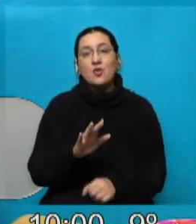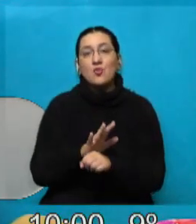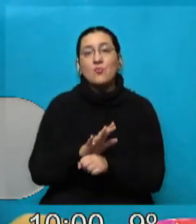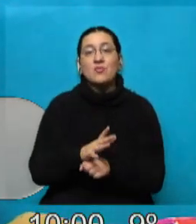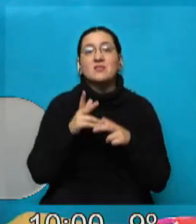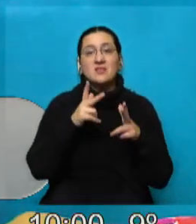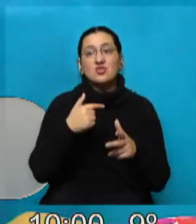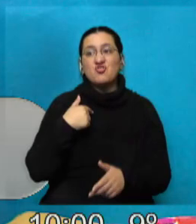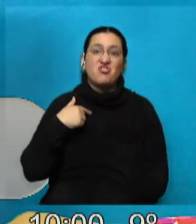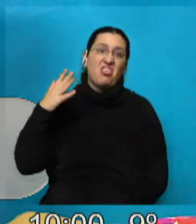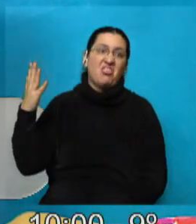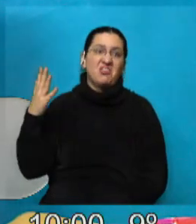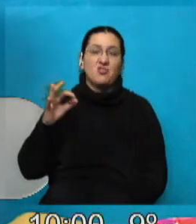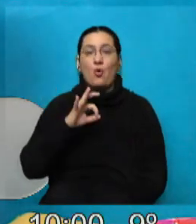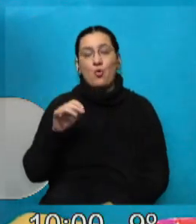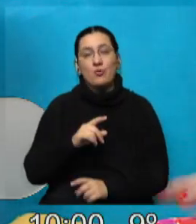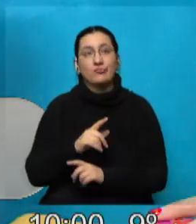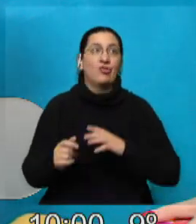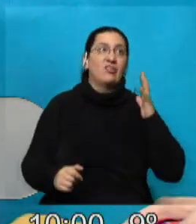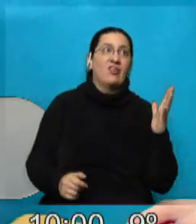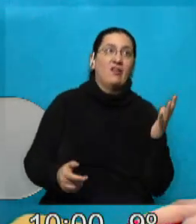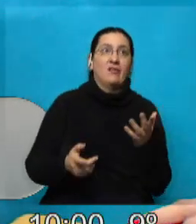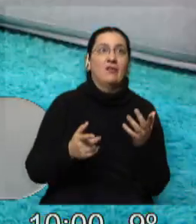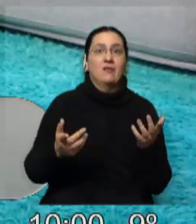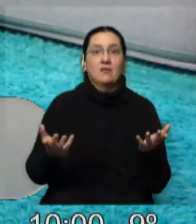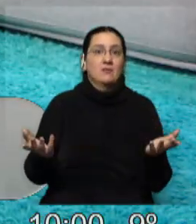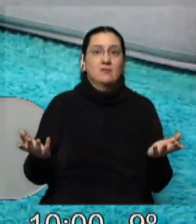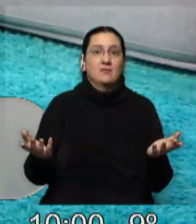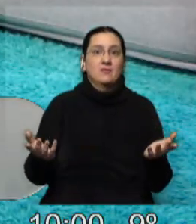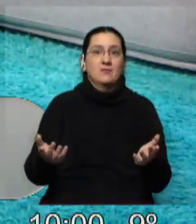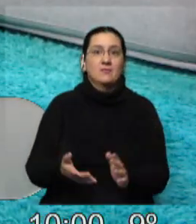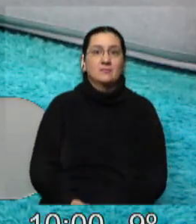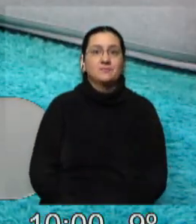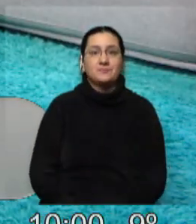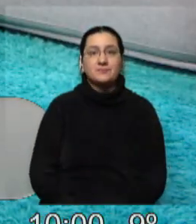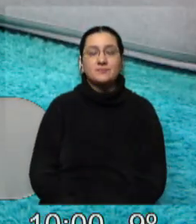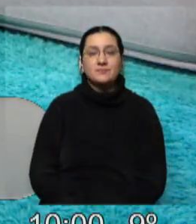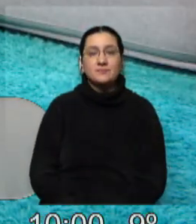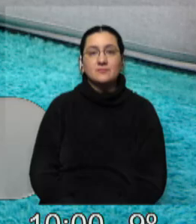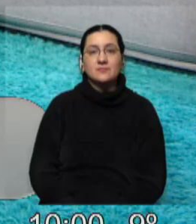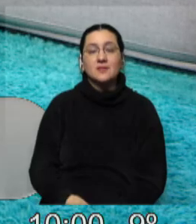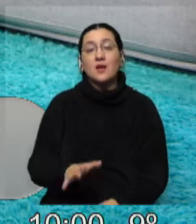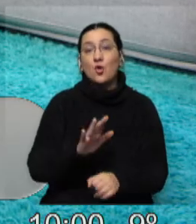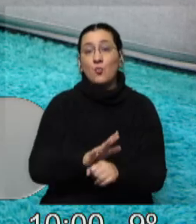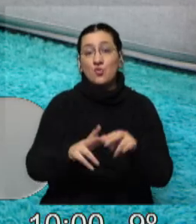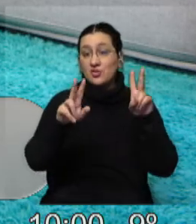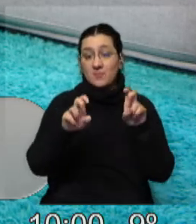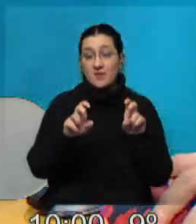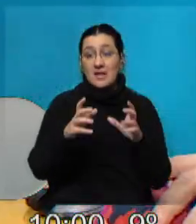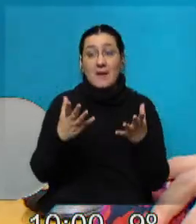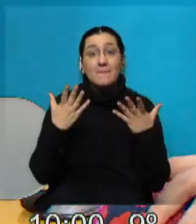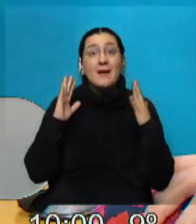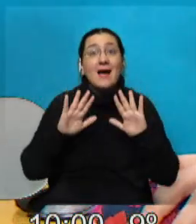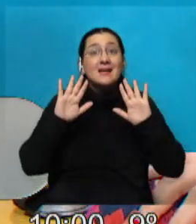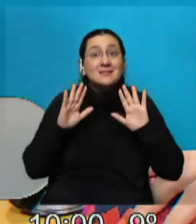la gente diciendo soy de derecha. No, tampoco anda diciendo la gente derecha, soy de sadomasoquismo. Ahí va. En es realidad... Como, capaz que hay mucha gente que practica,